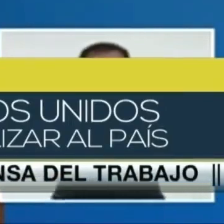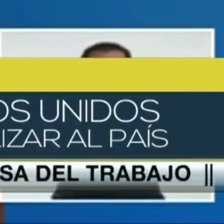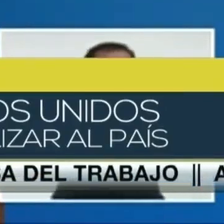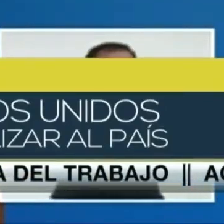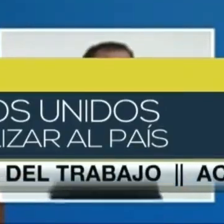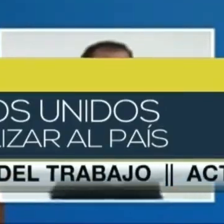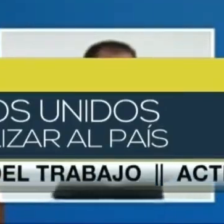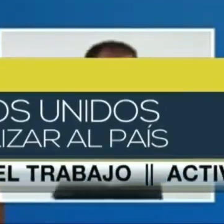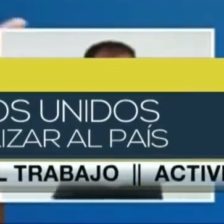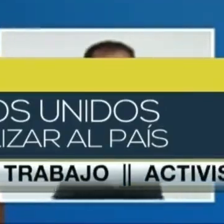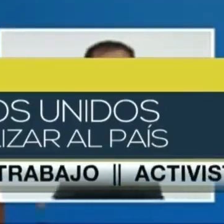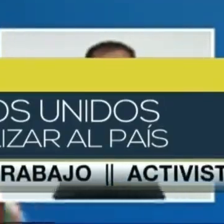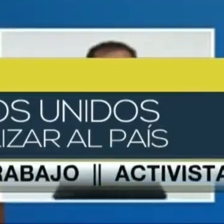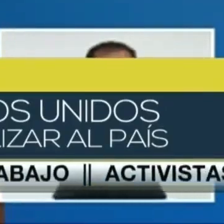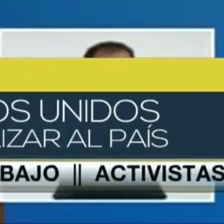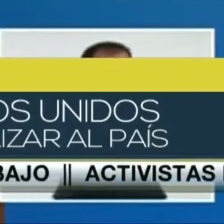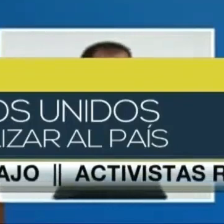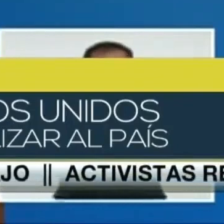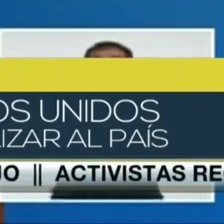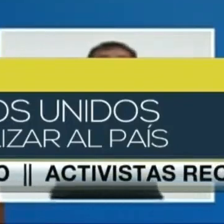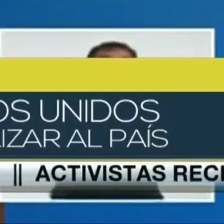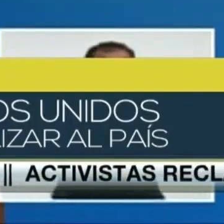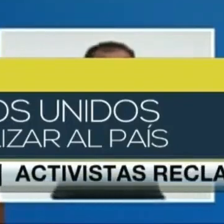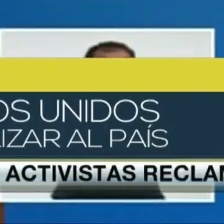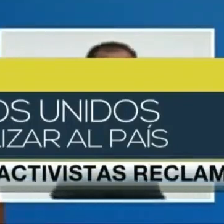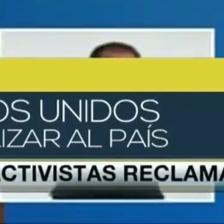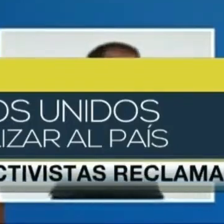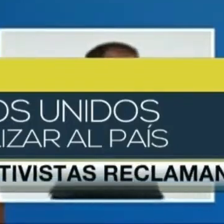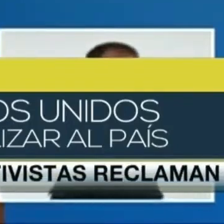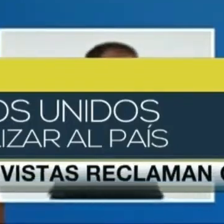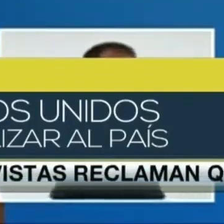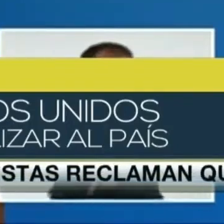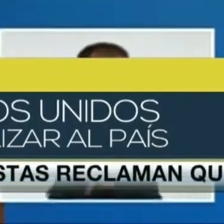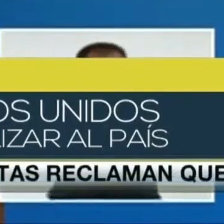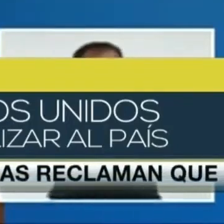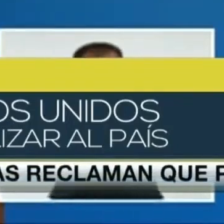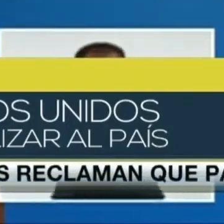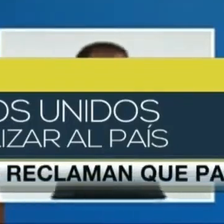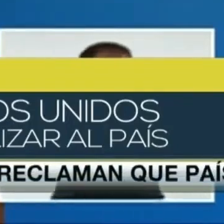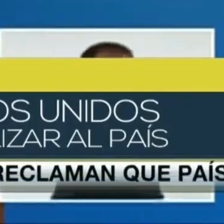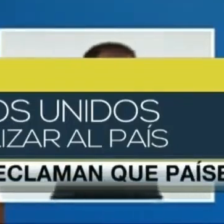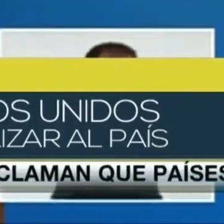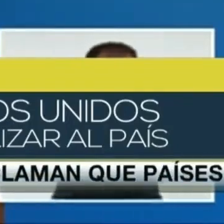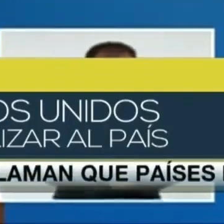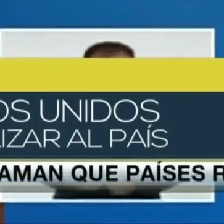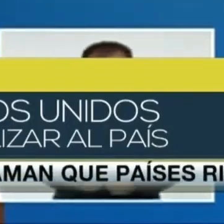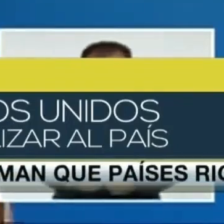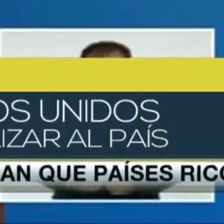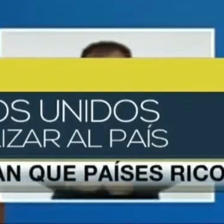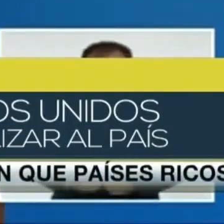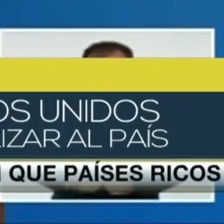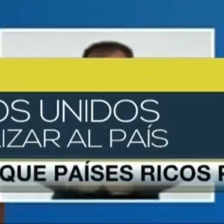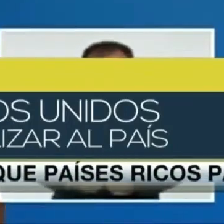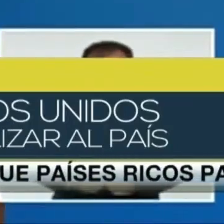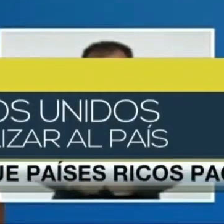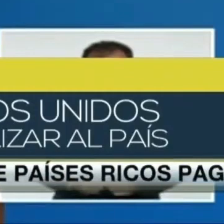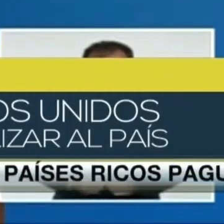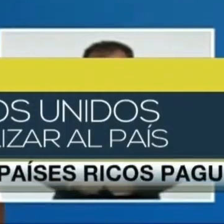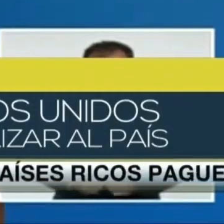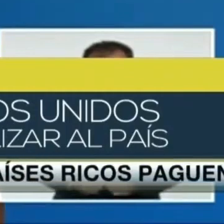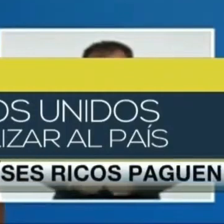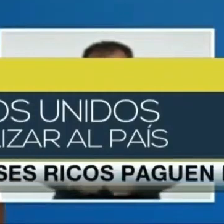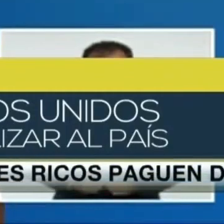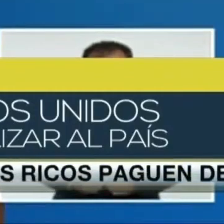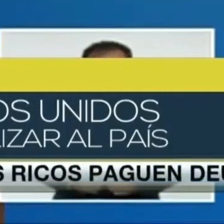hace apenas 24 o 48 horas. Con relación al tema de la flotilla,